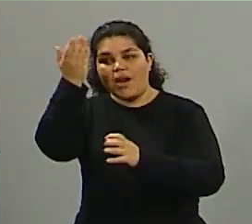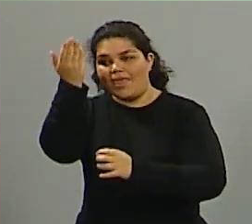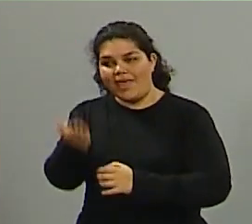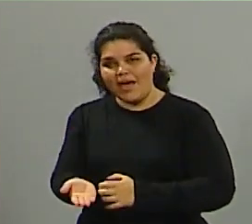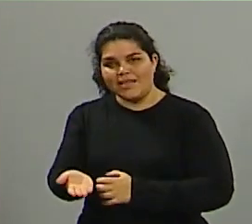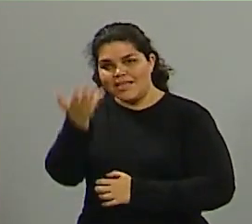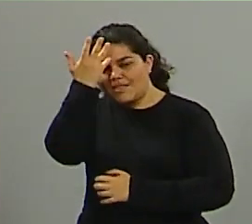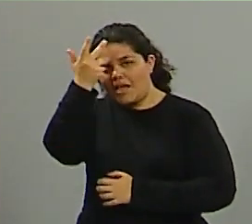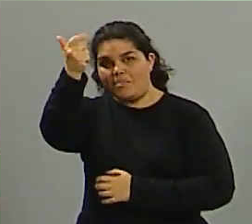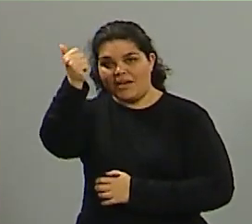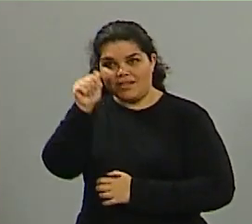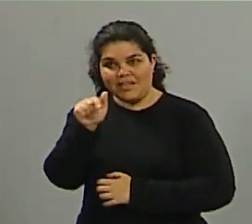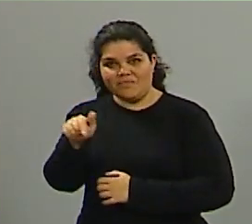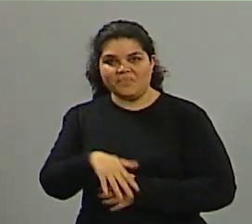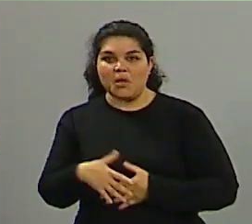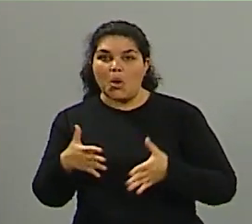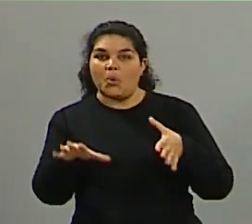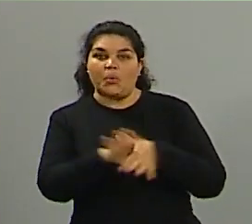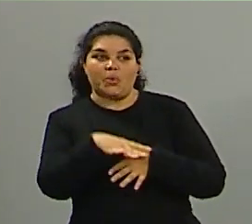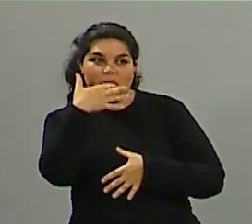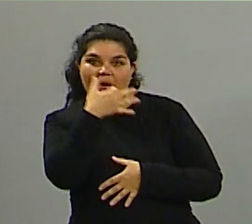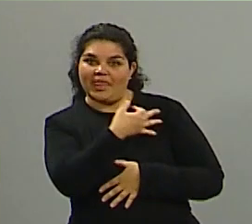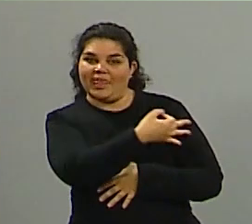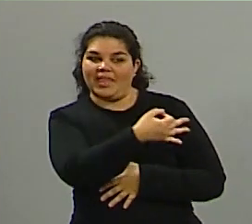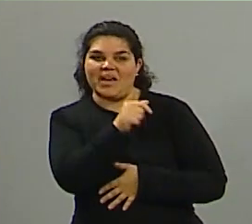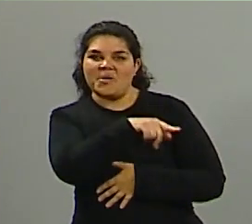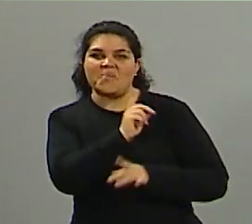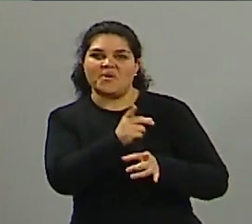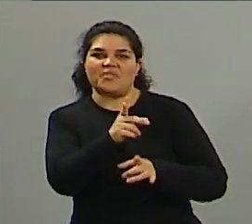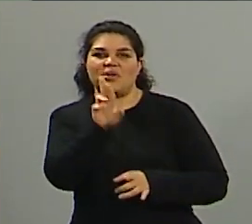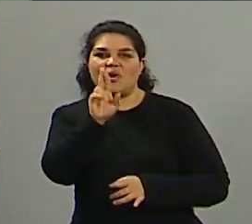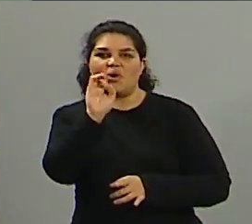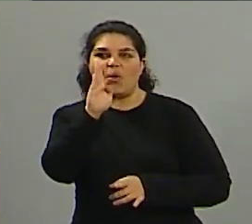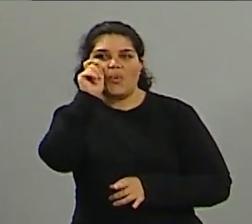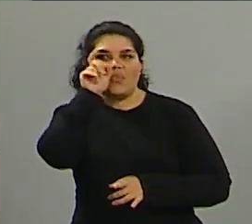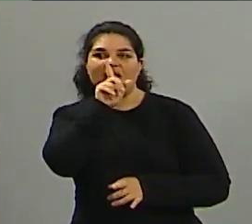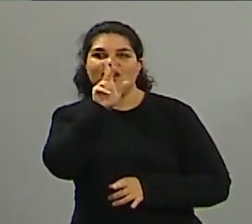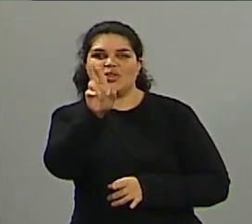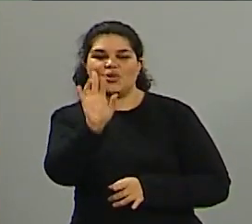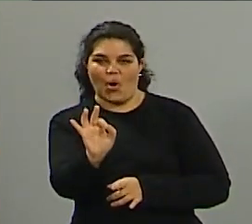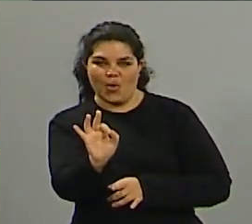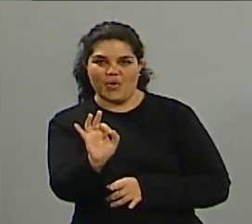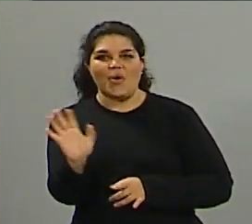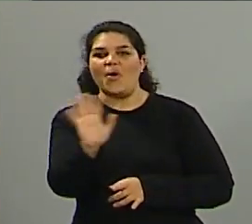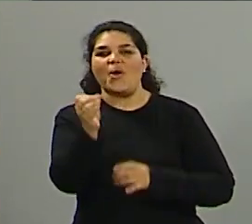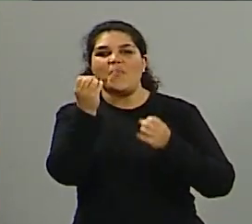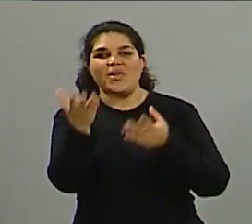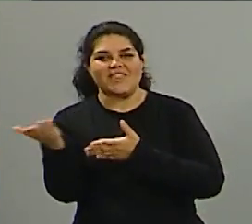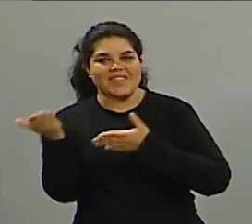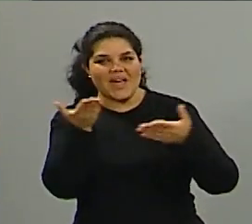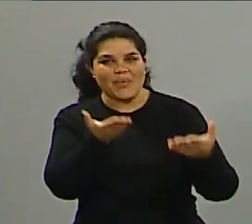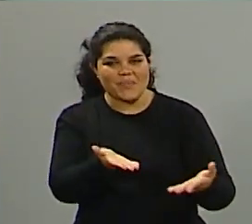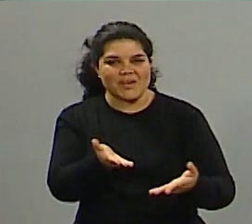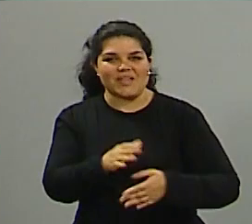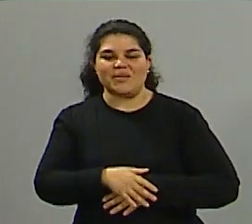como le dicen. Le estoy mirando a Roberto Tripoloni, que es docente, profesor de historia y que está con nosotros. ¿Cómo estás, Roberto? Muy bien, muy bien. Bienvenido, muchas gracias. Bueno, lo miro